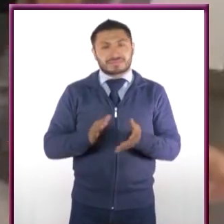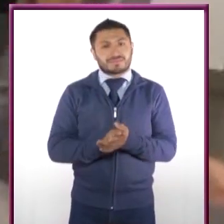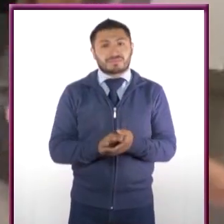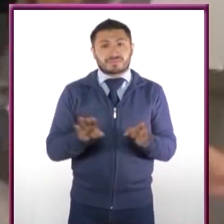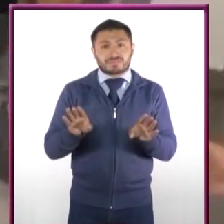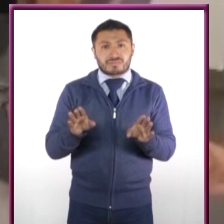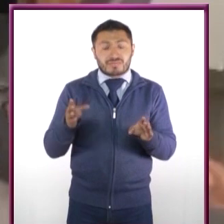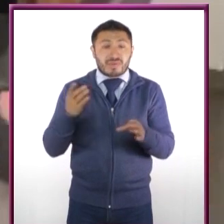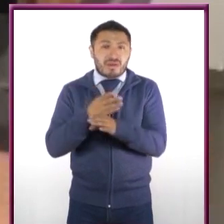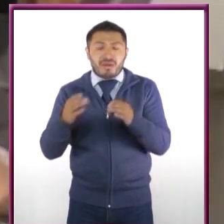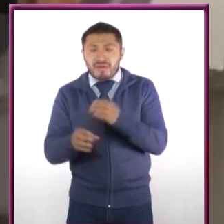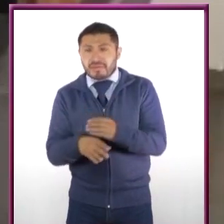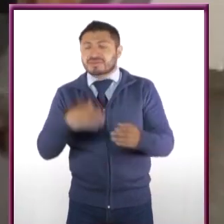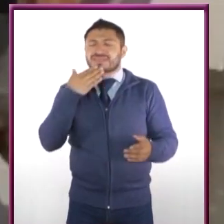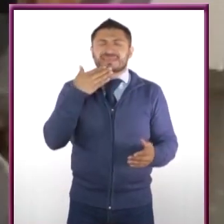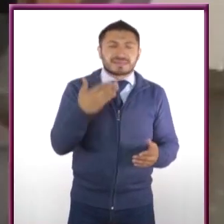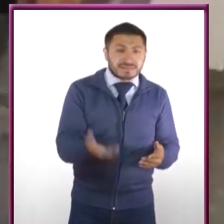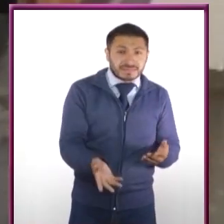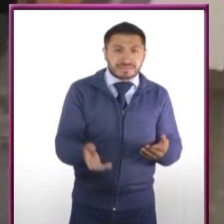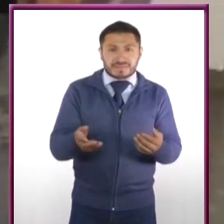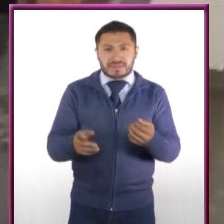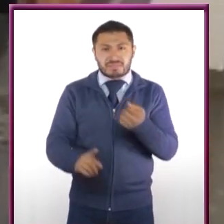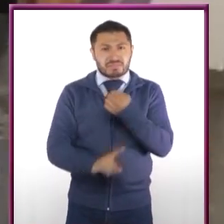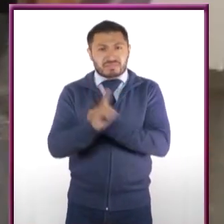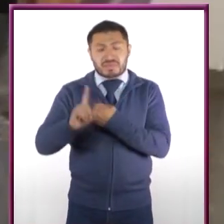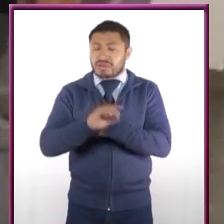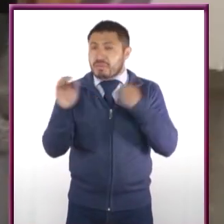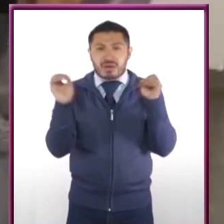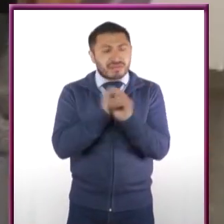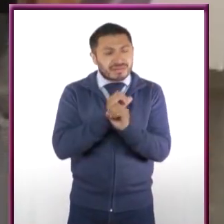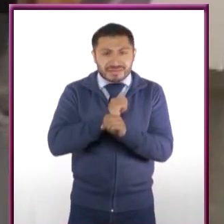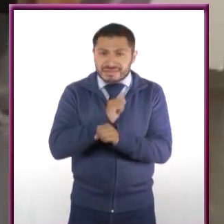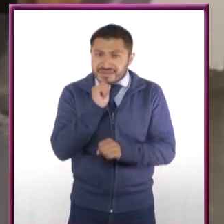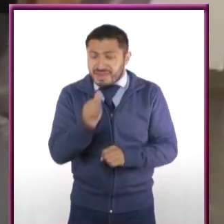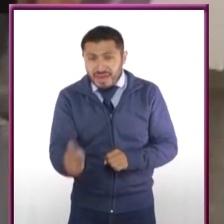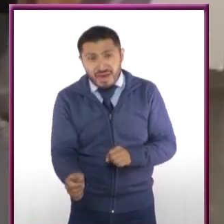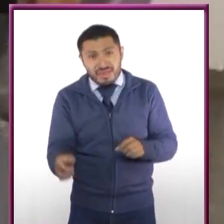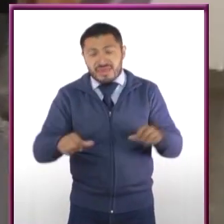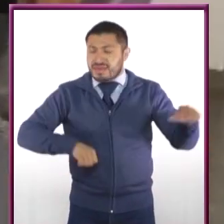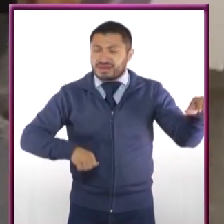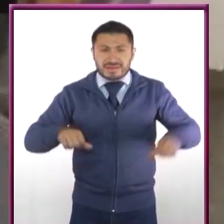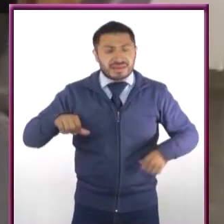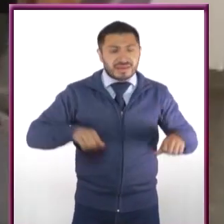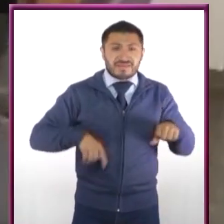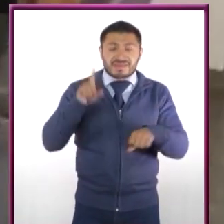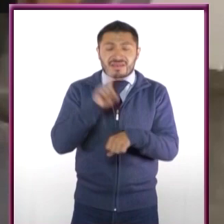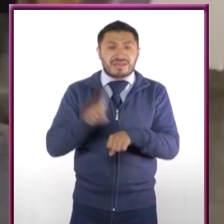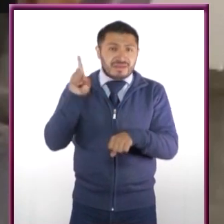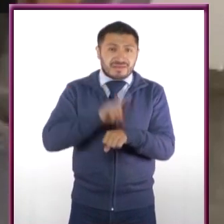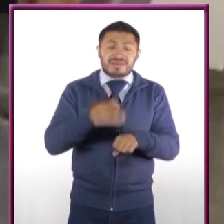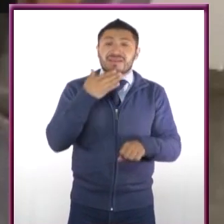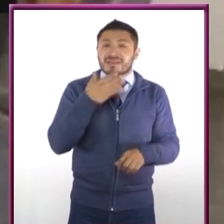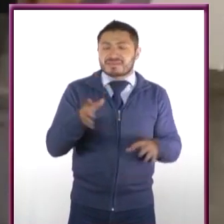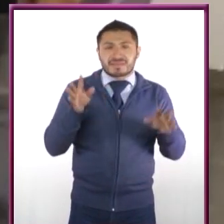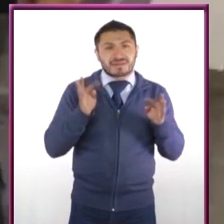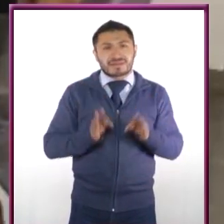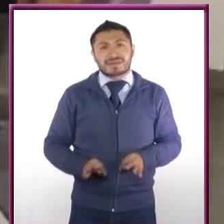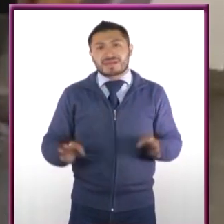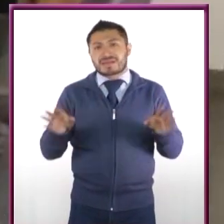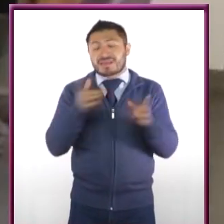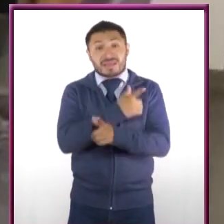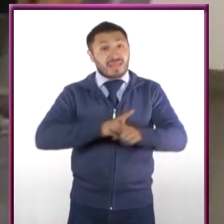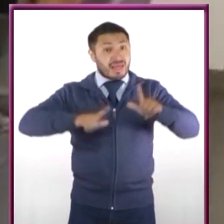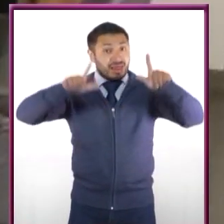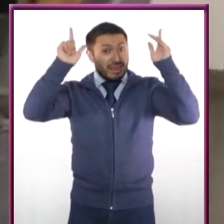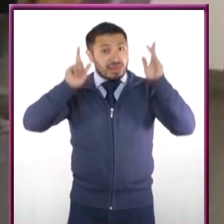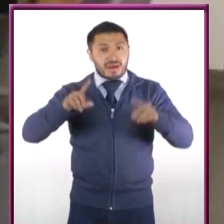que pues todo esté bien, que uno tenga pues sus labores diarias, tenga su vida relajada, que vaya